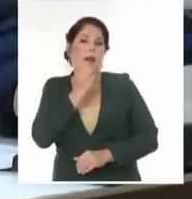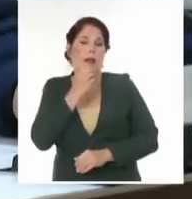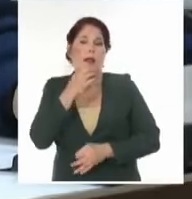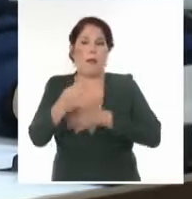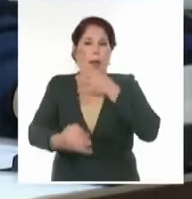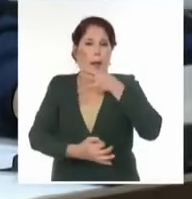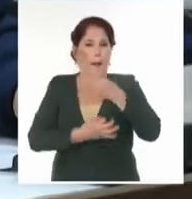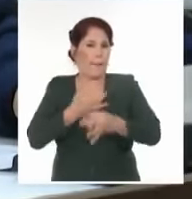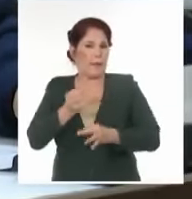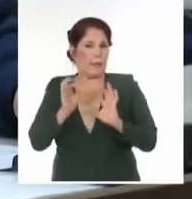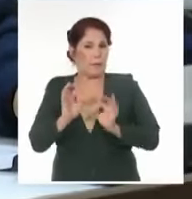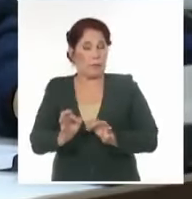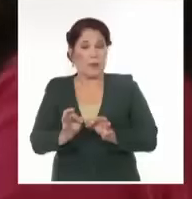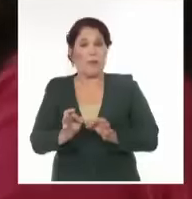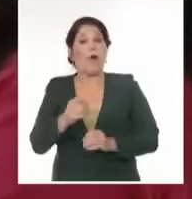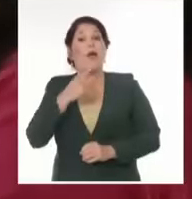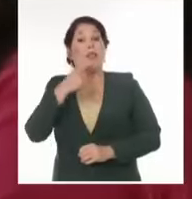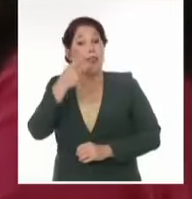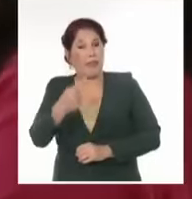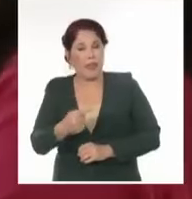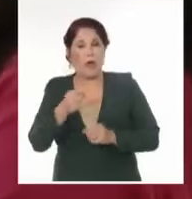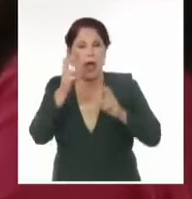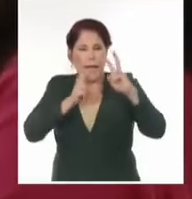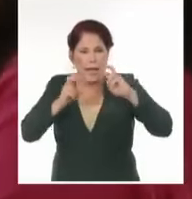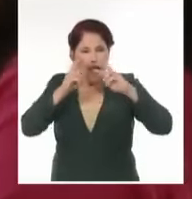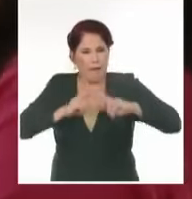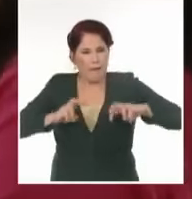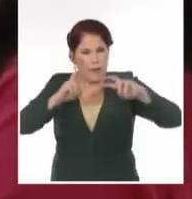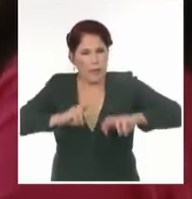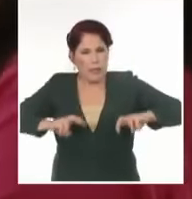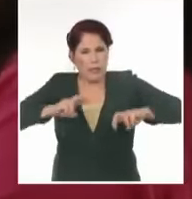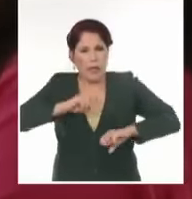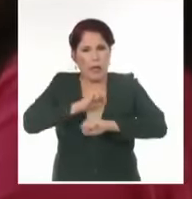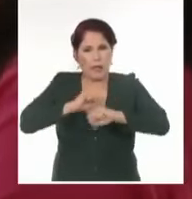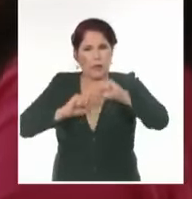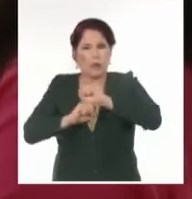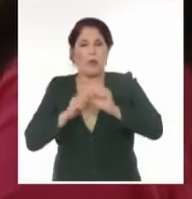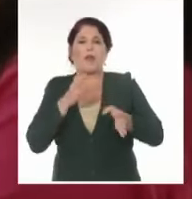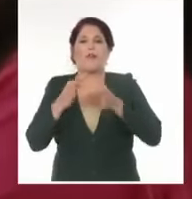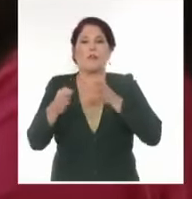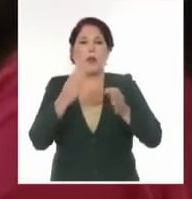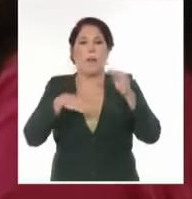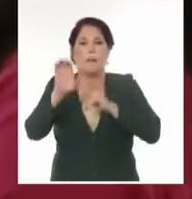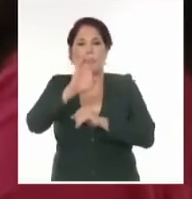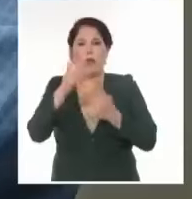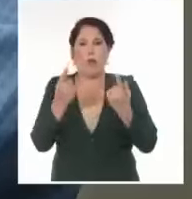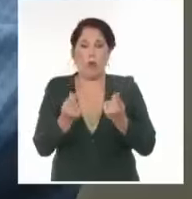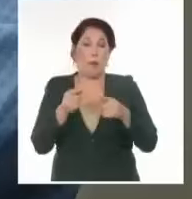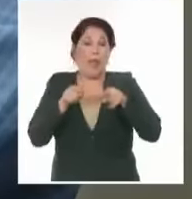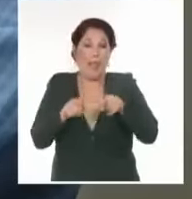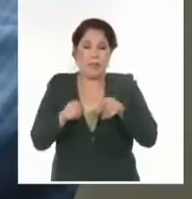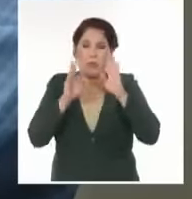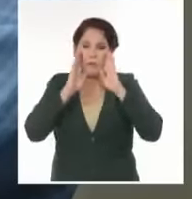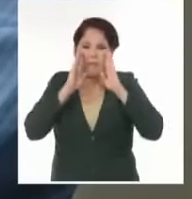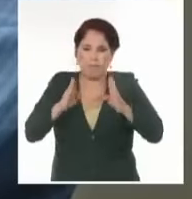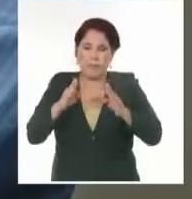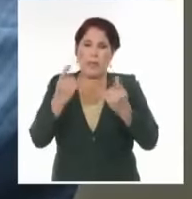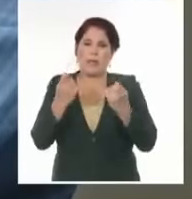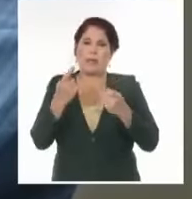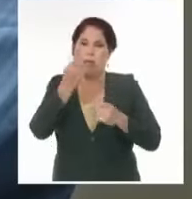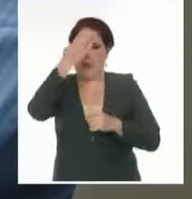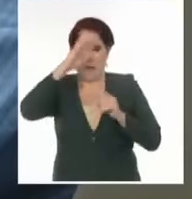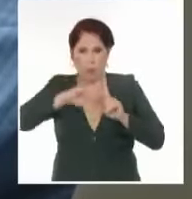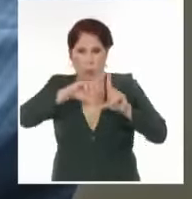Marrero Cruz, afirmó que es preciso una revisión exhaustiva de la estructura y funcionamiento del ministerio en función de las necesidades del país en